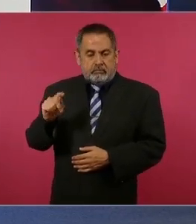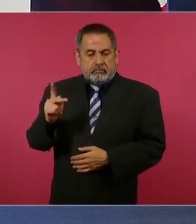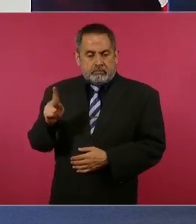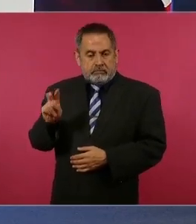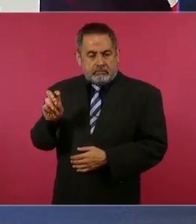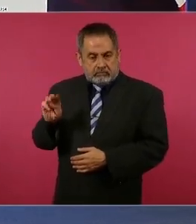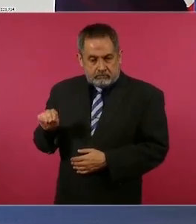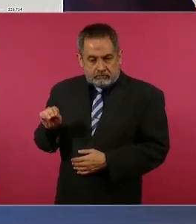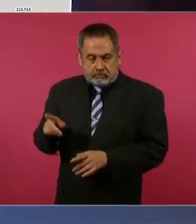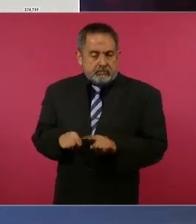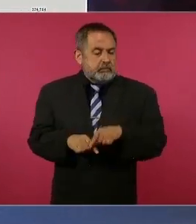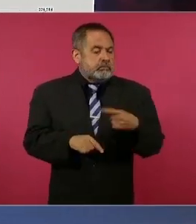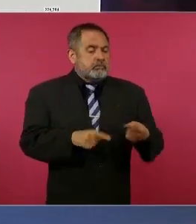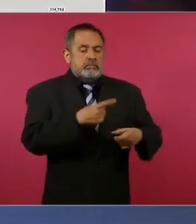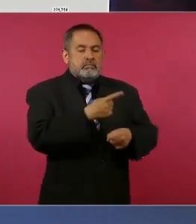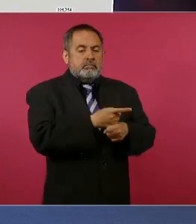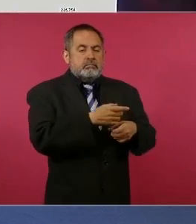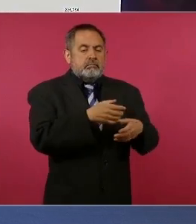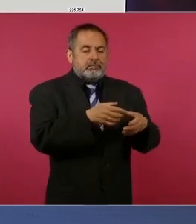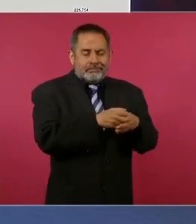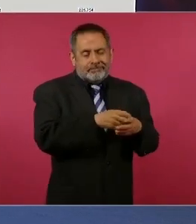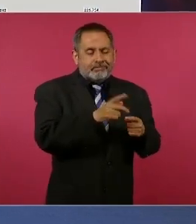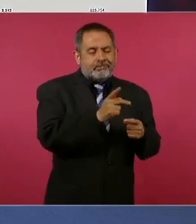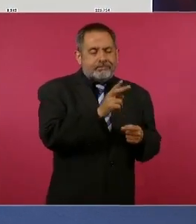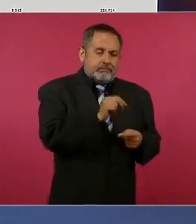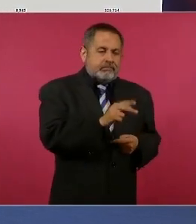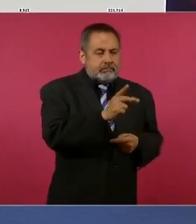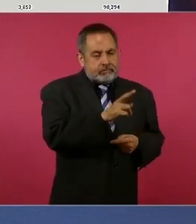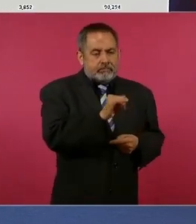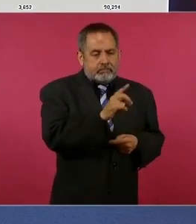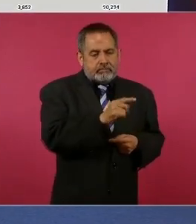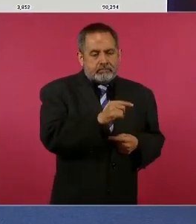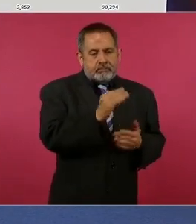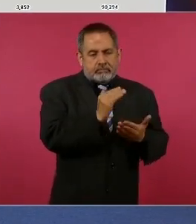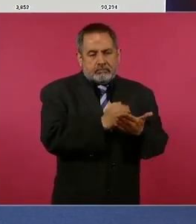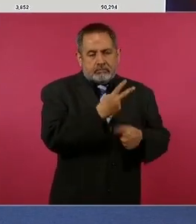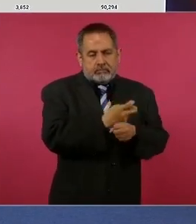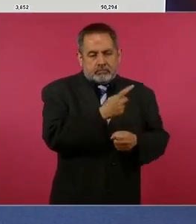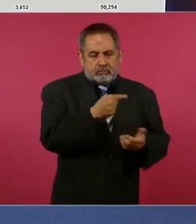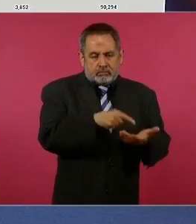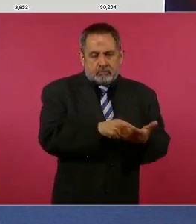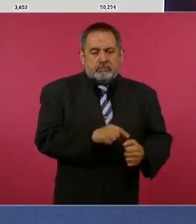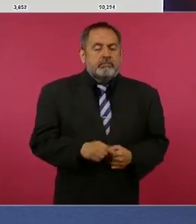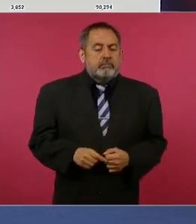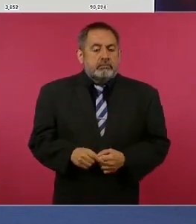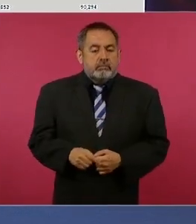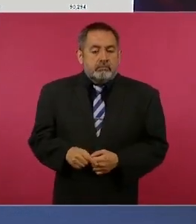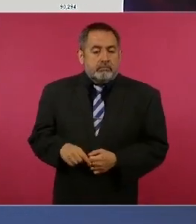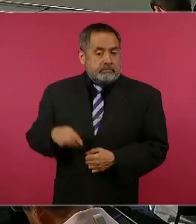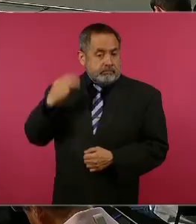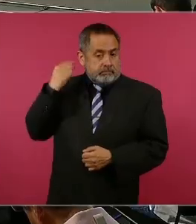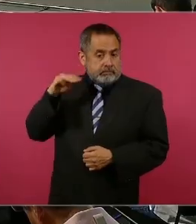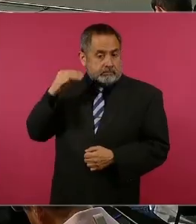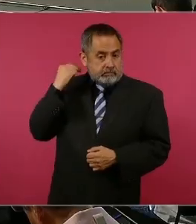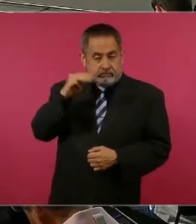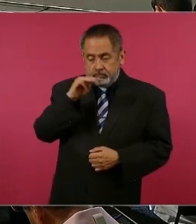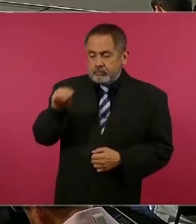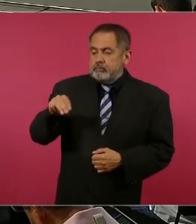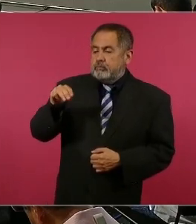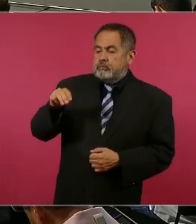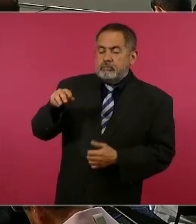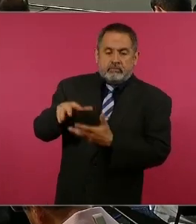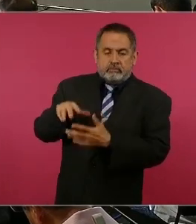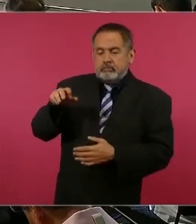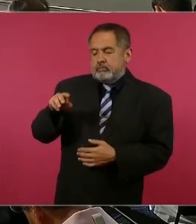Ecologista y primera minoría PAN, PRI, PRD. Adelante. Michoacán, mayoría